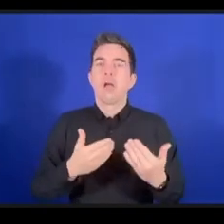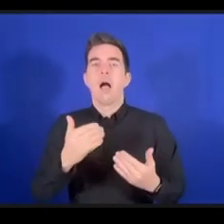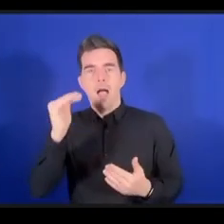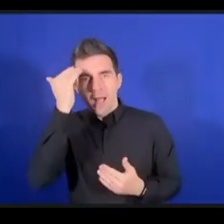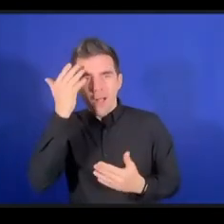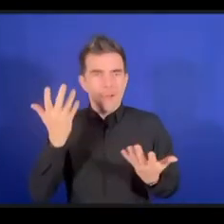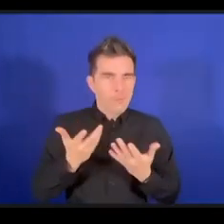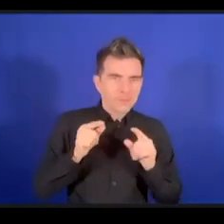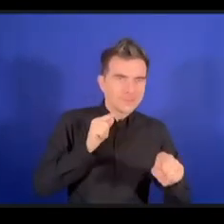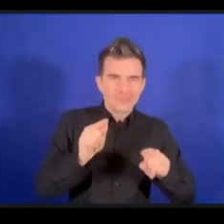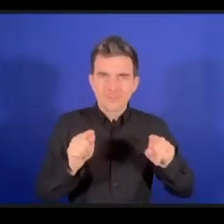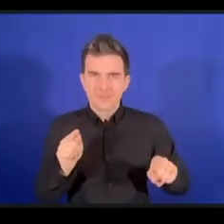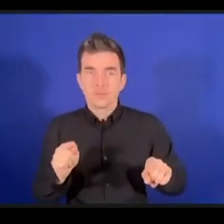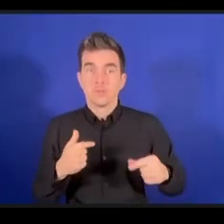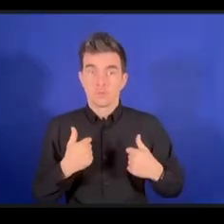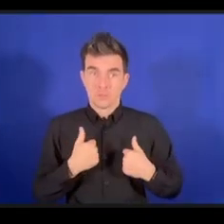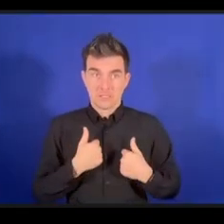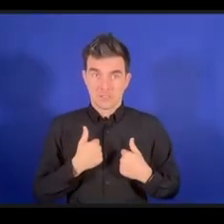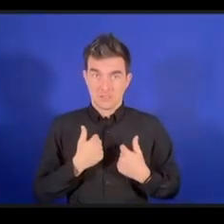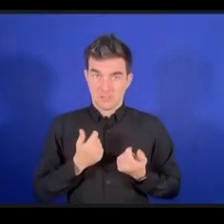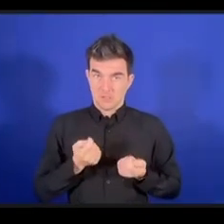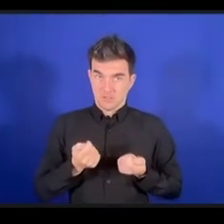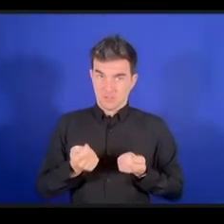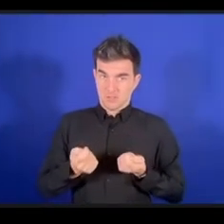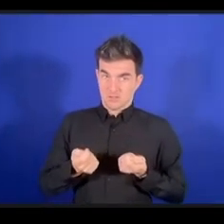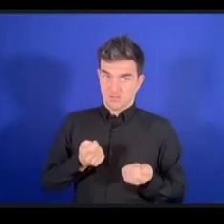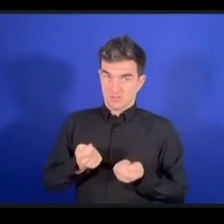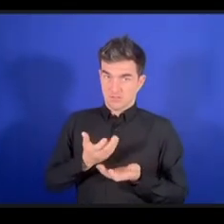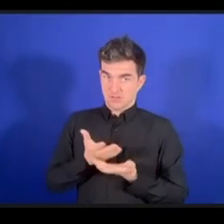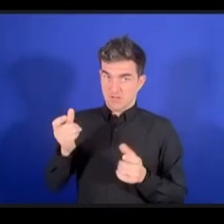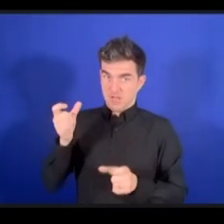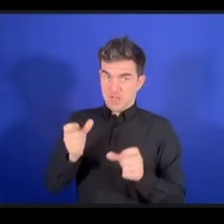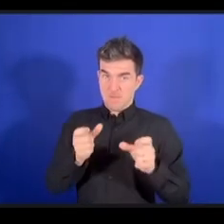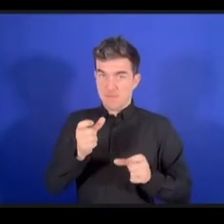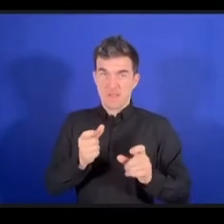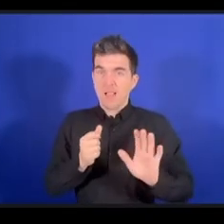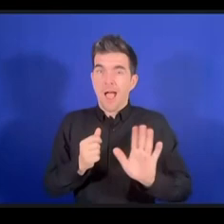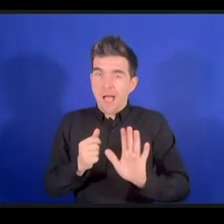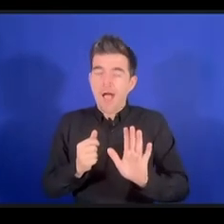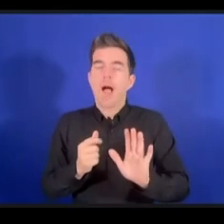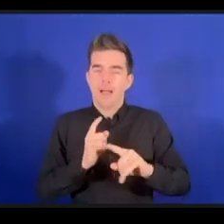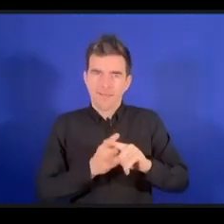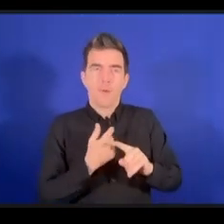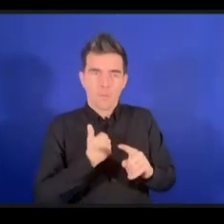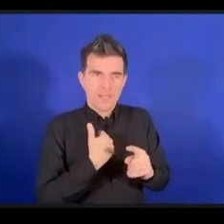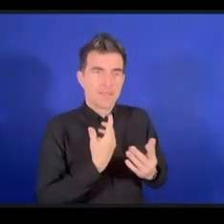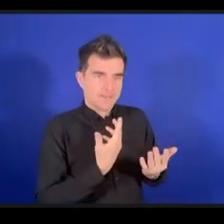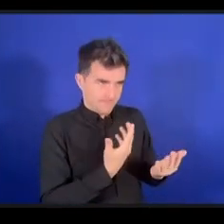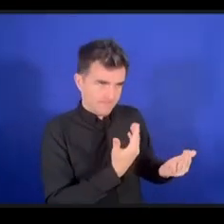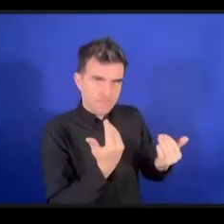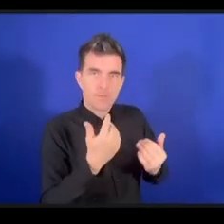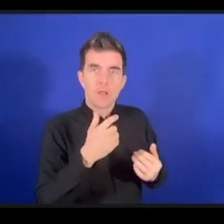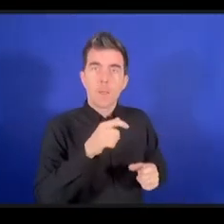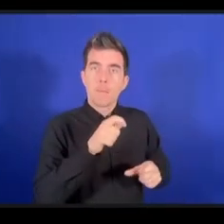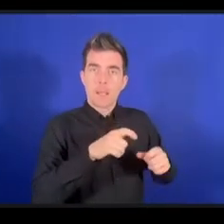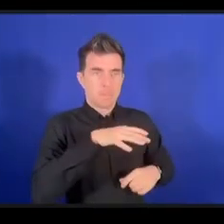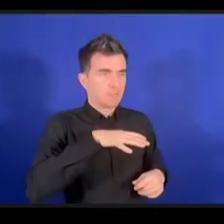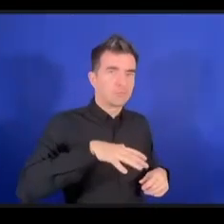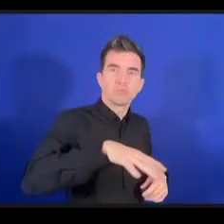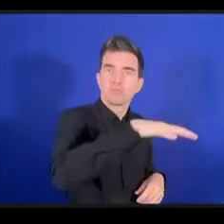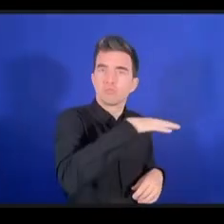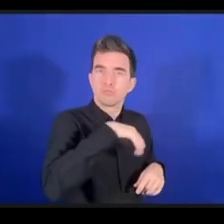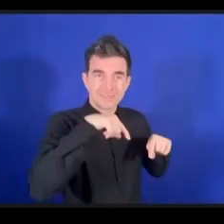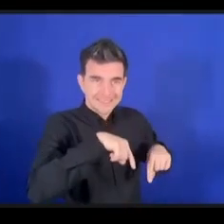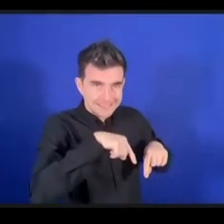también a personas locales con discapacidades y en la sesión que celebramos el 9 de octubre en el